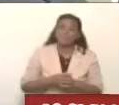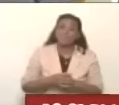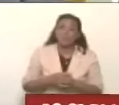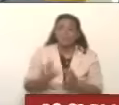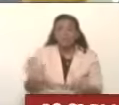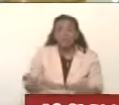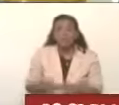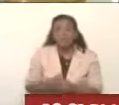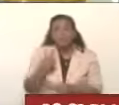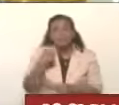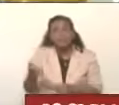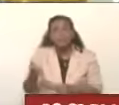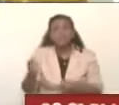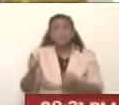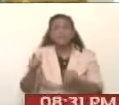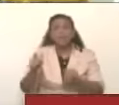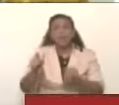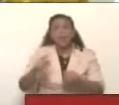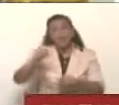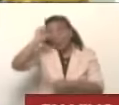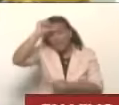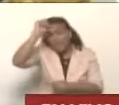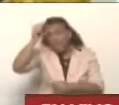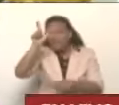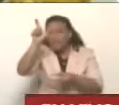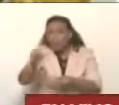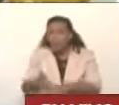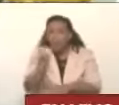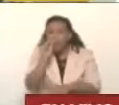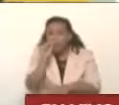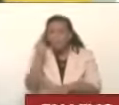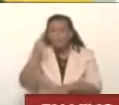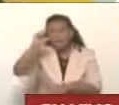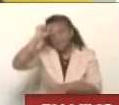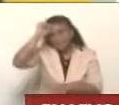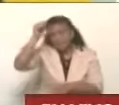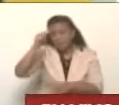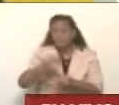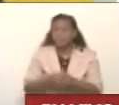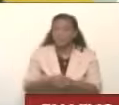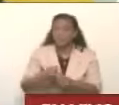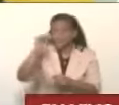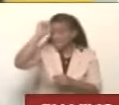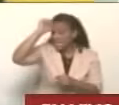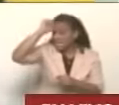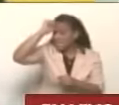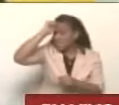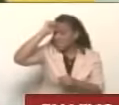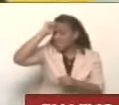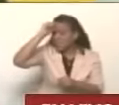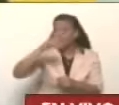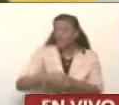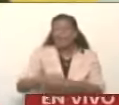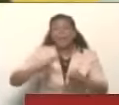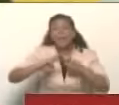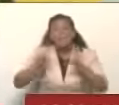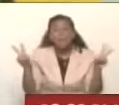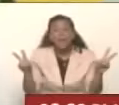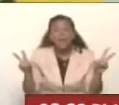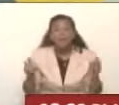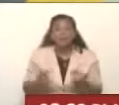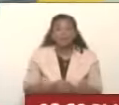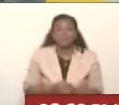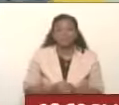Mahatma Gandhi, ¿no? Que dijo... ¿Qué fue lo que dijo Mahatma Gandhi? La paz.